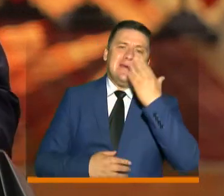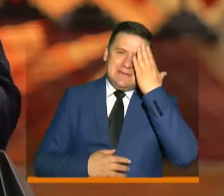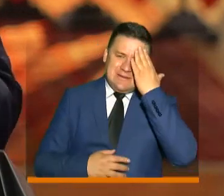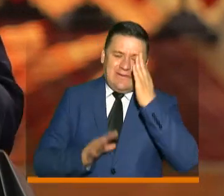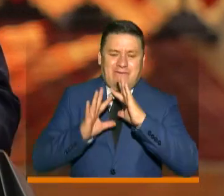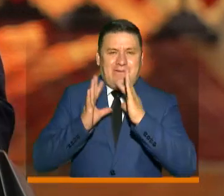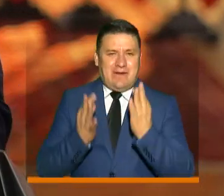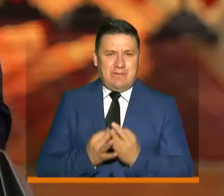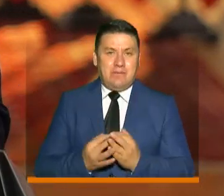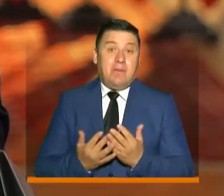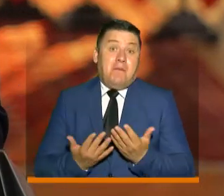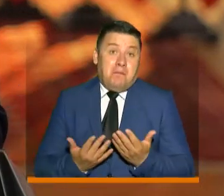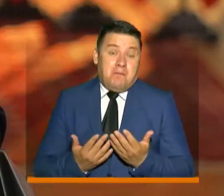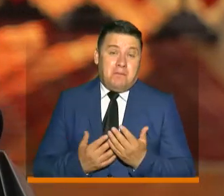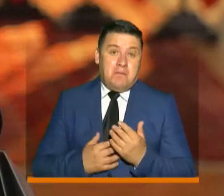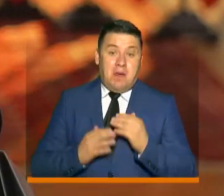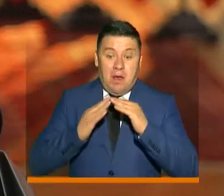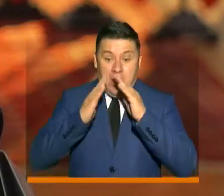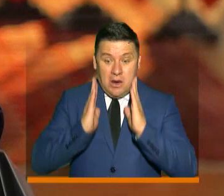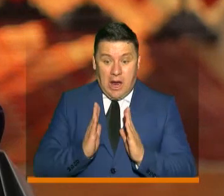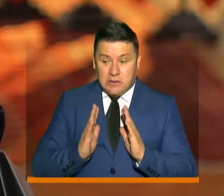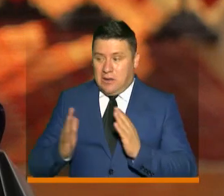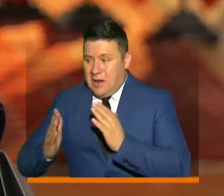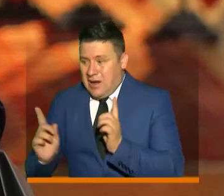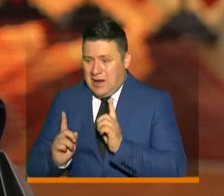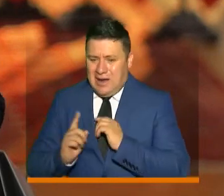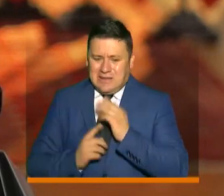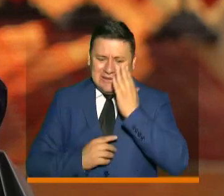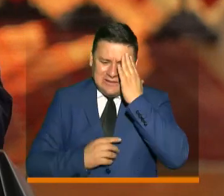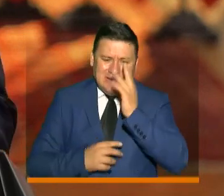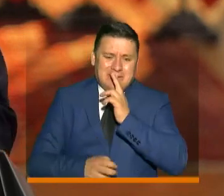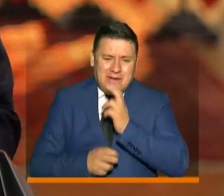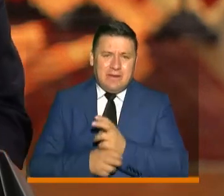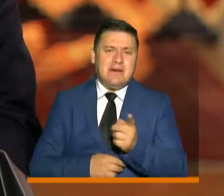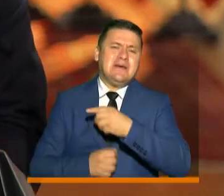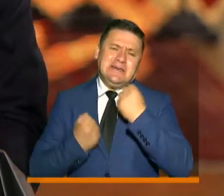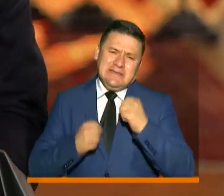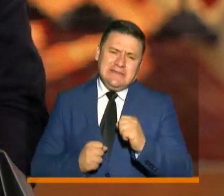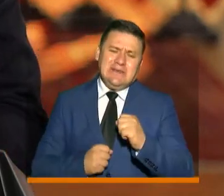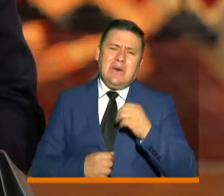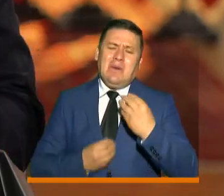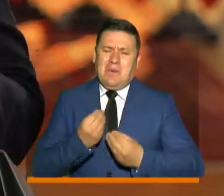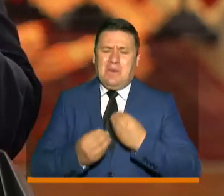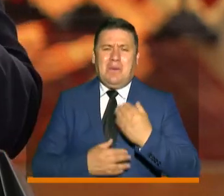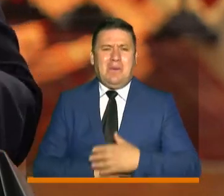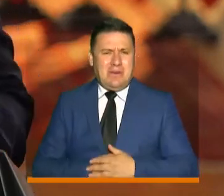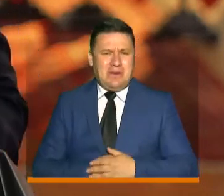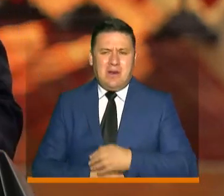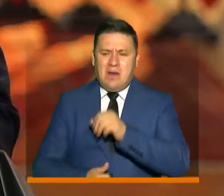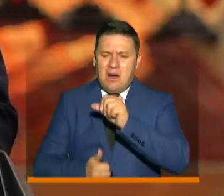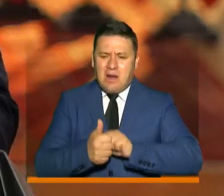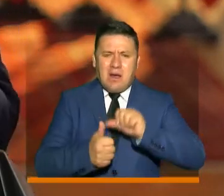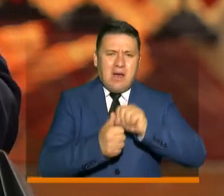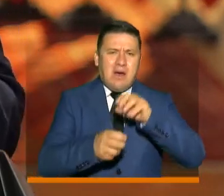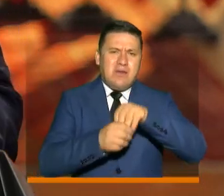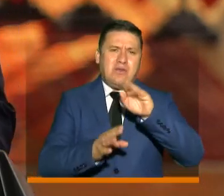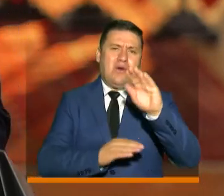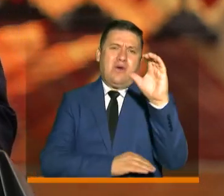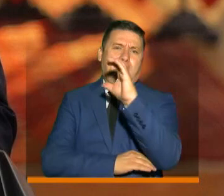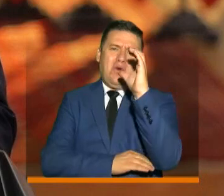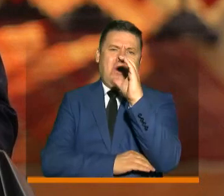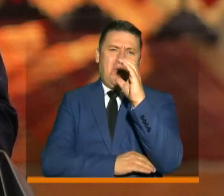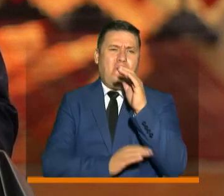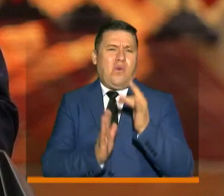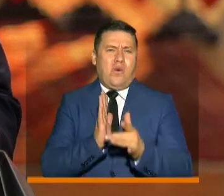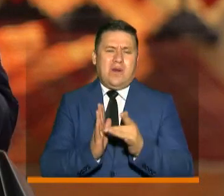aunque la tengamos bajo el mismo techo valoramos el esfuerzo realizado por cada uno de los colombianos en esta